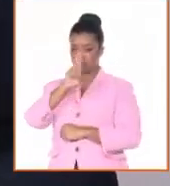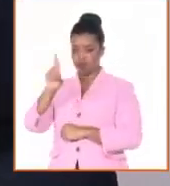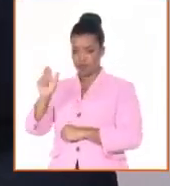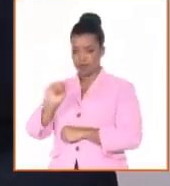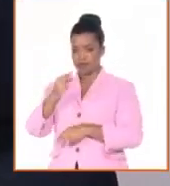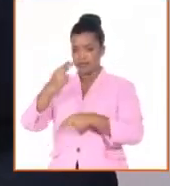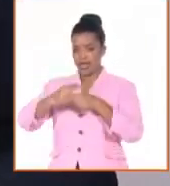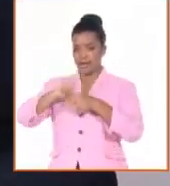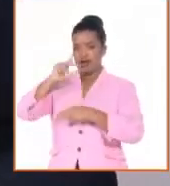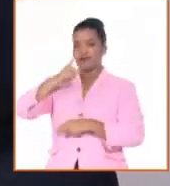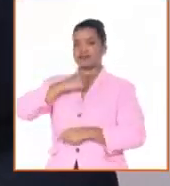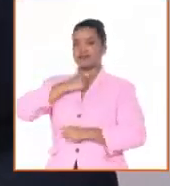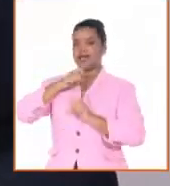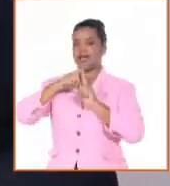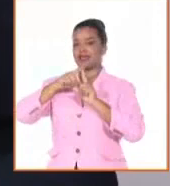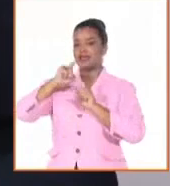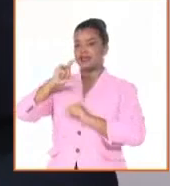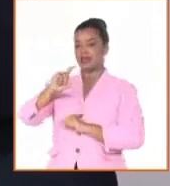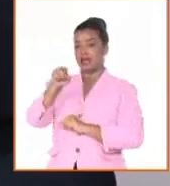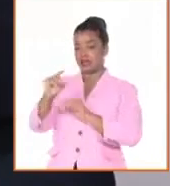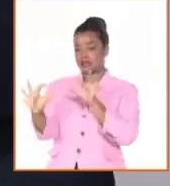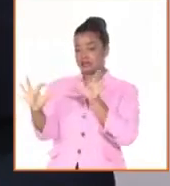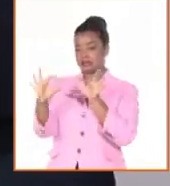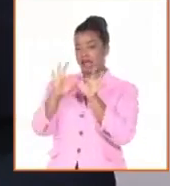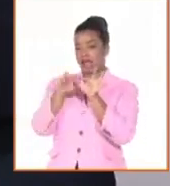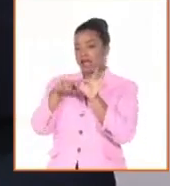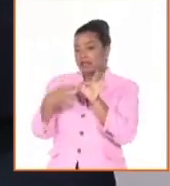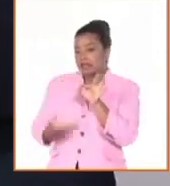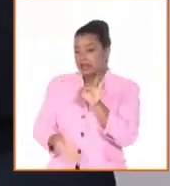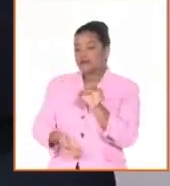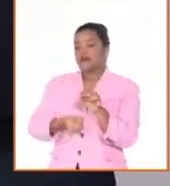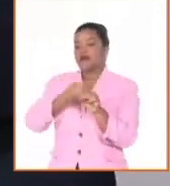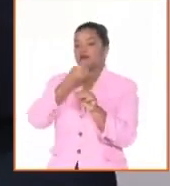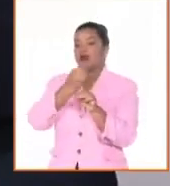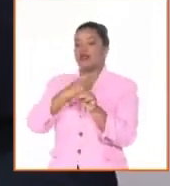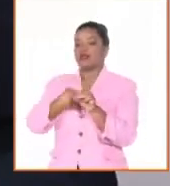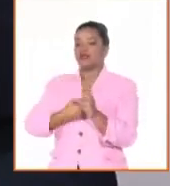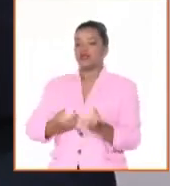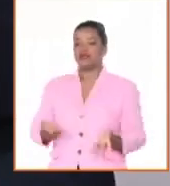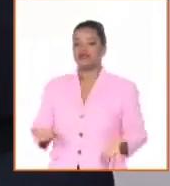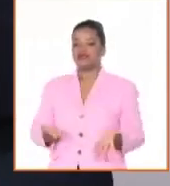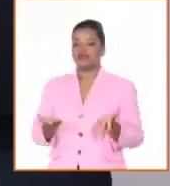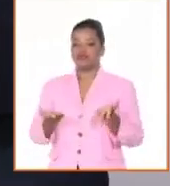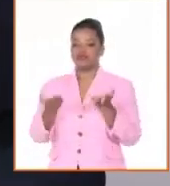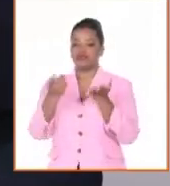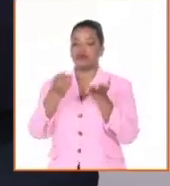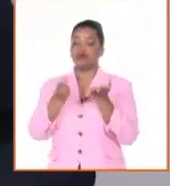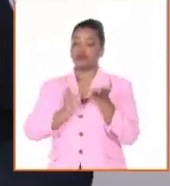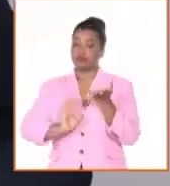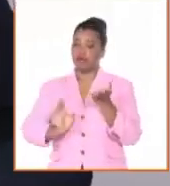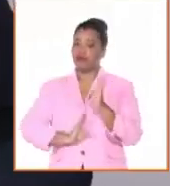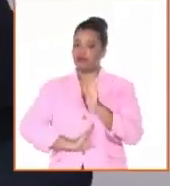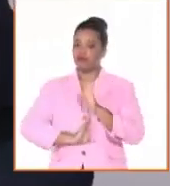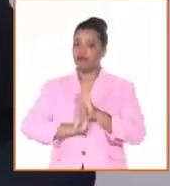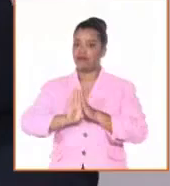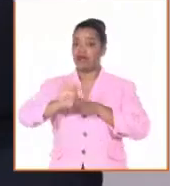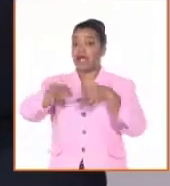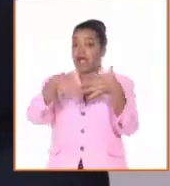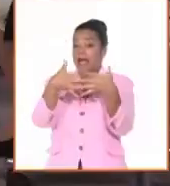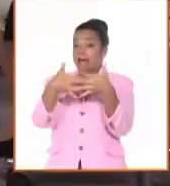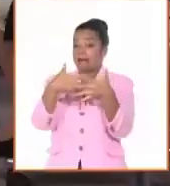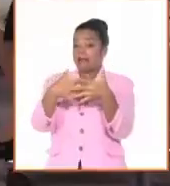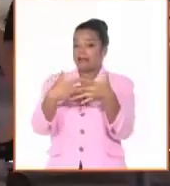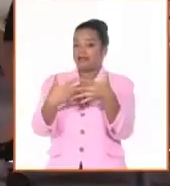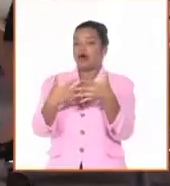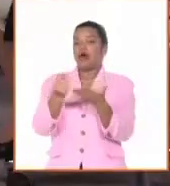que tenemos que que esa Alianza nos ha permitido llegar al momento en que estamos hoy y esa empresa a su vez va a ser proveedora